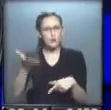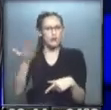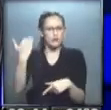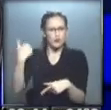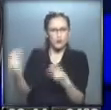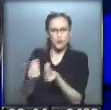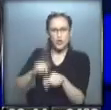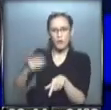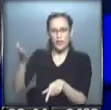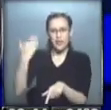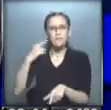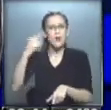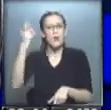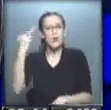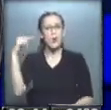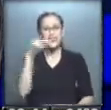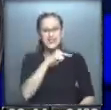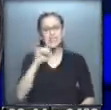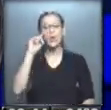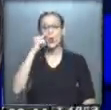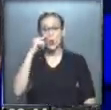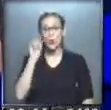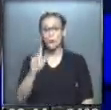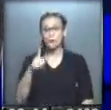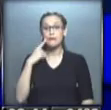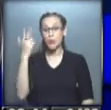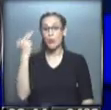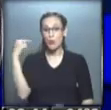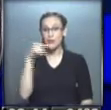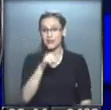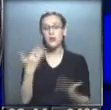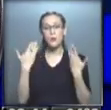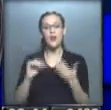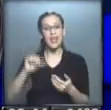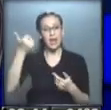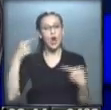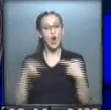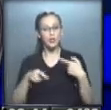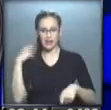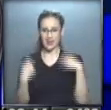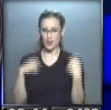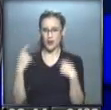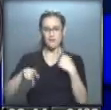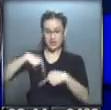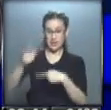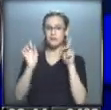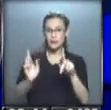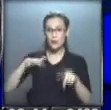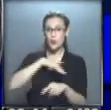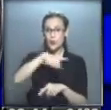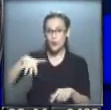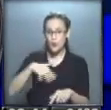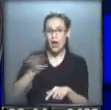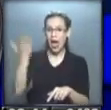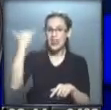en 1997. En junio de ese año consiguió ganarle justamente a Paraguay. Mañana en ese mismo estadio Si consigue